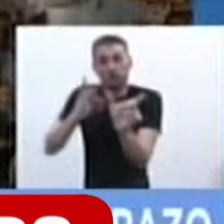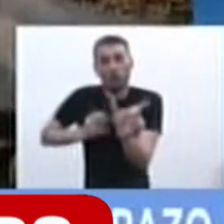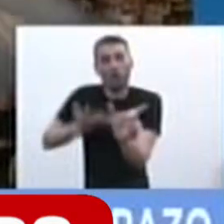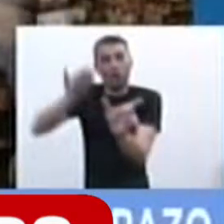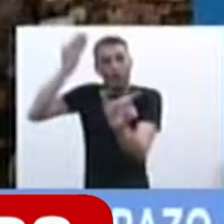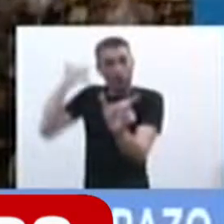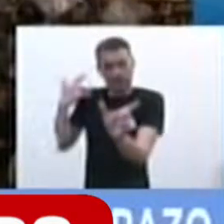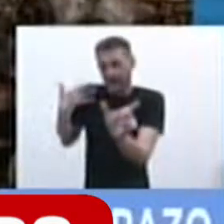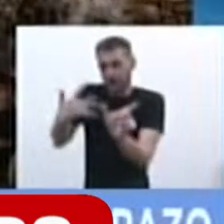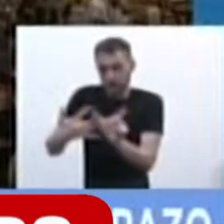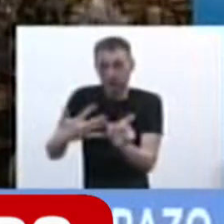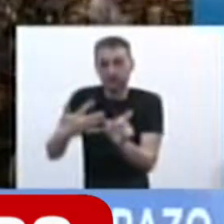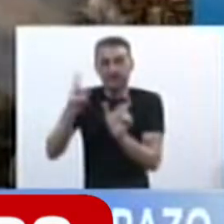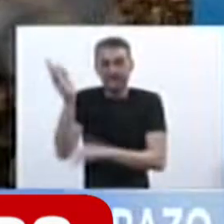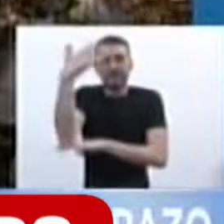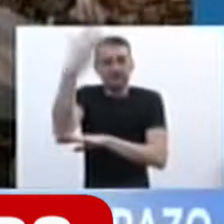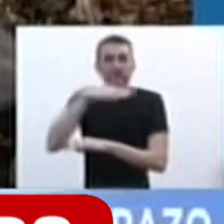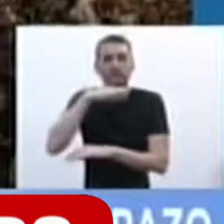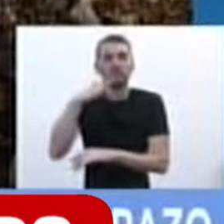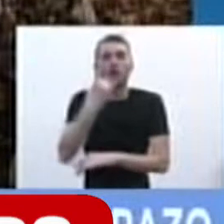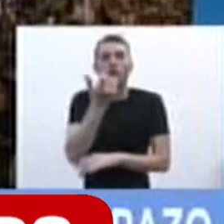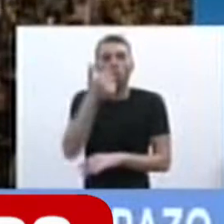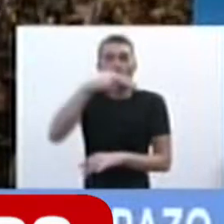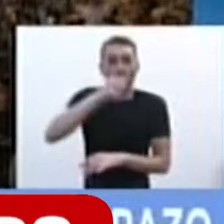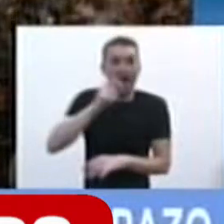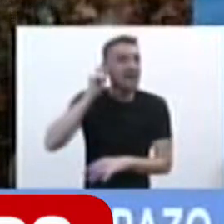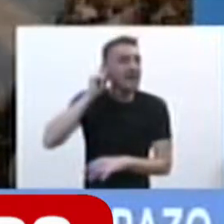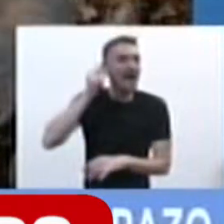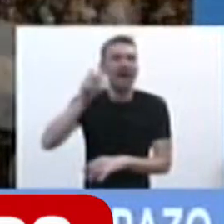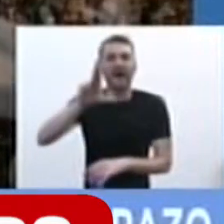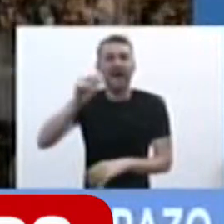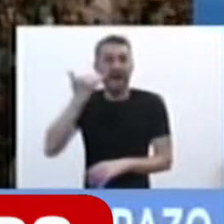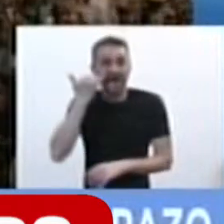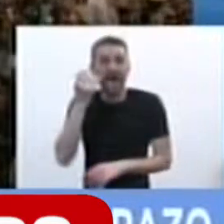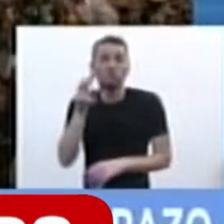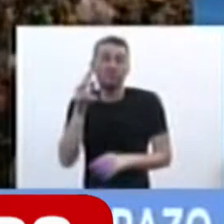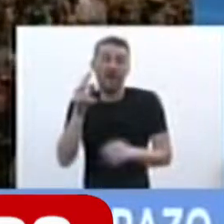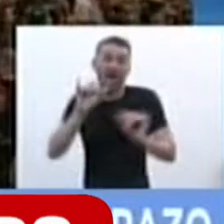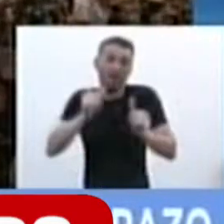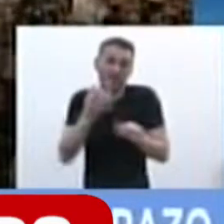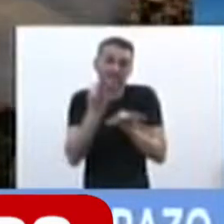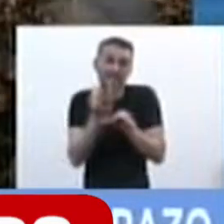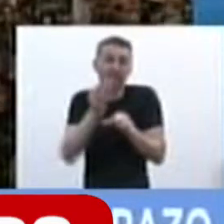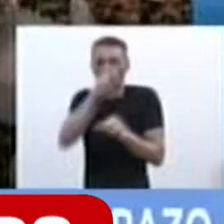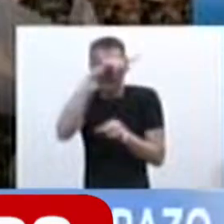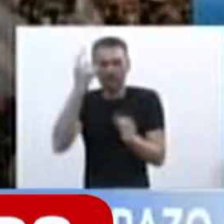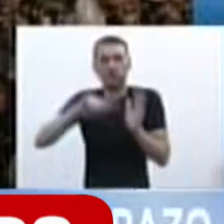años en las exposiciones de Juana Garay, una adolescente del Colegio Nacional de Buenos Aires, que mirándonos a los ojos y haciéndome